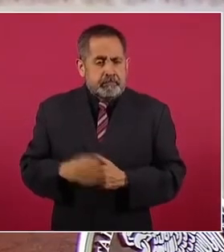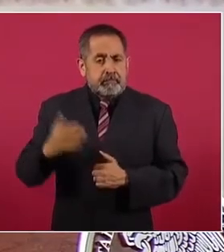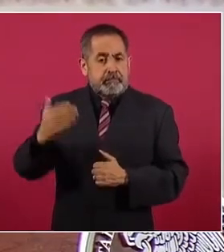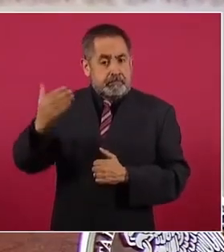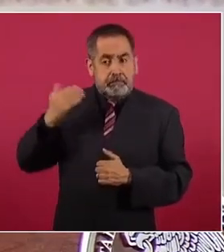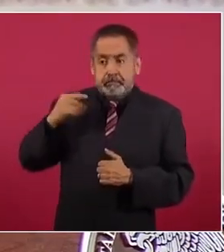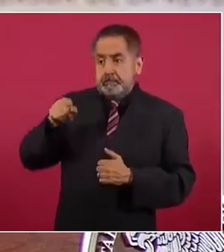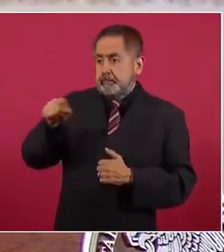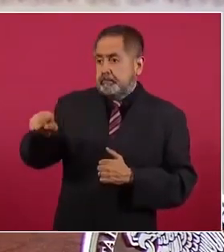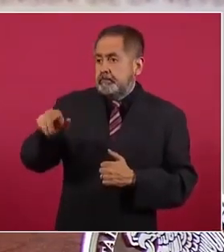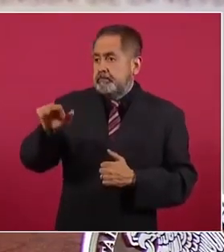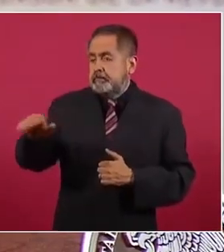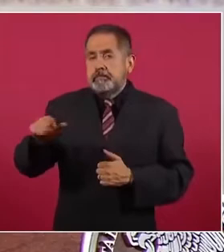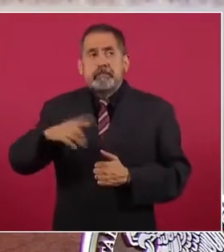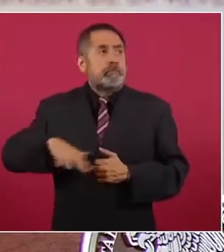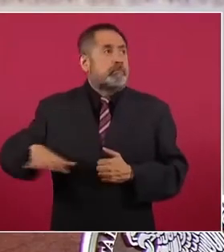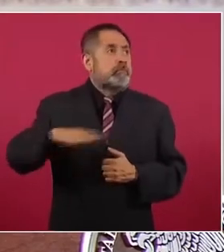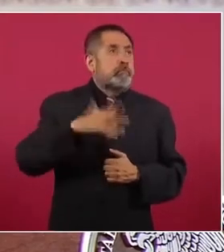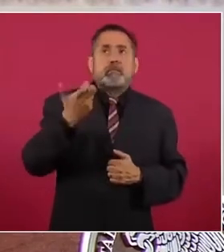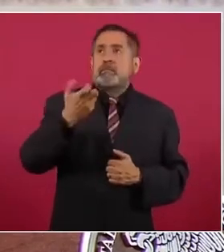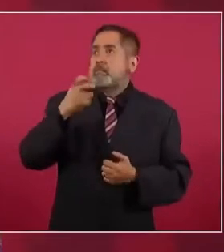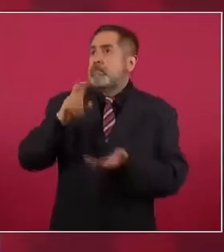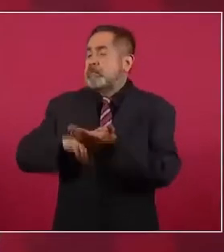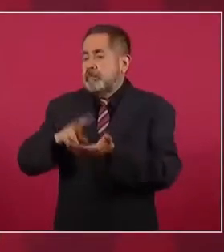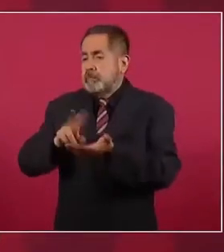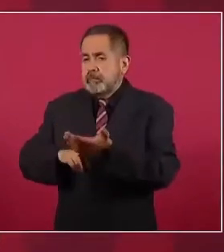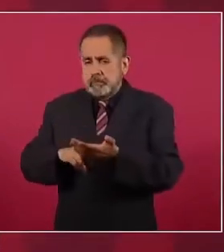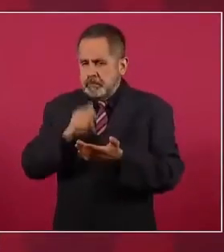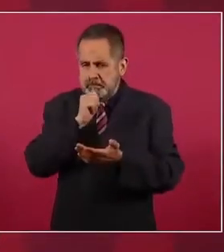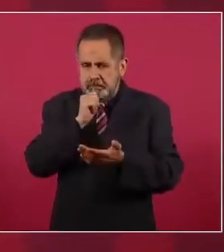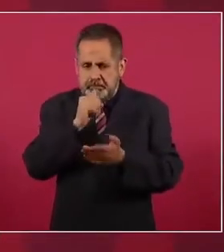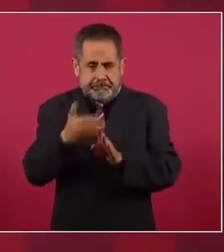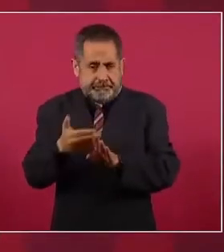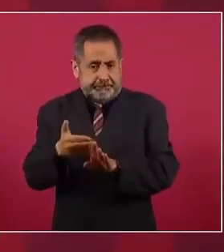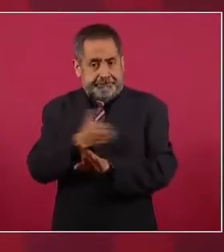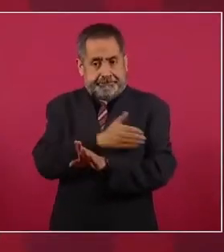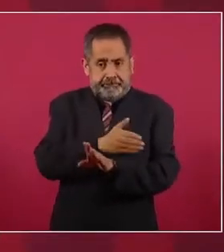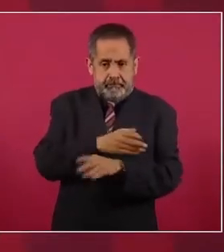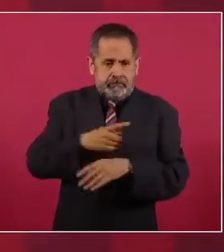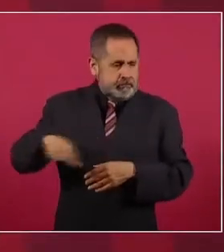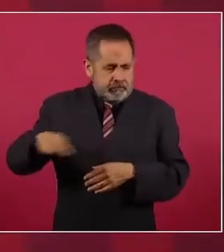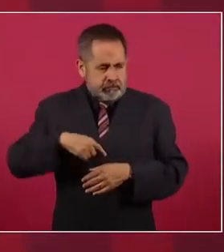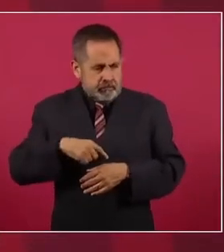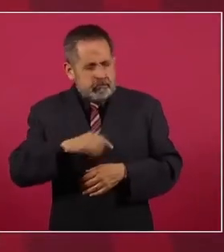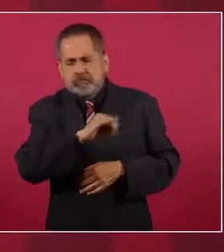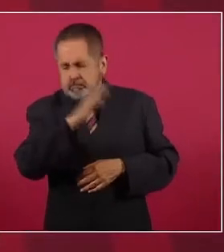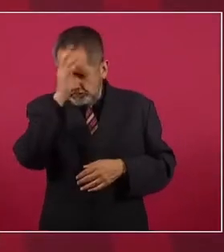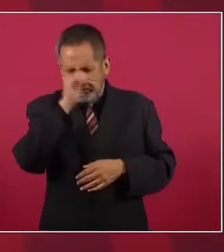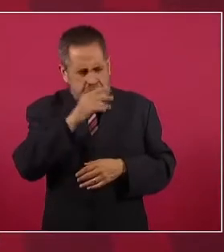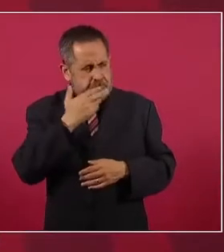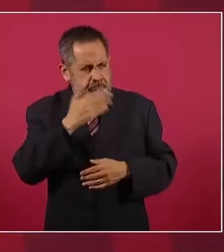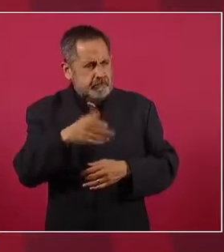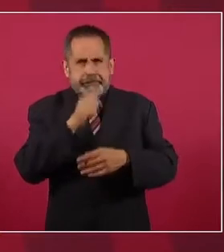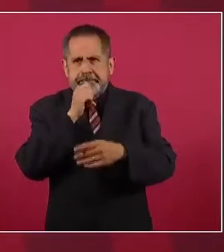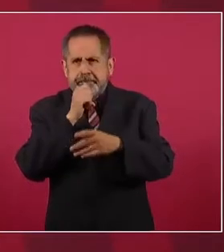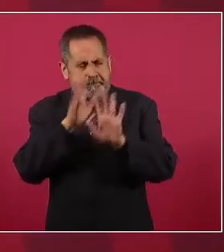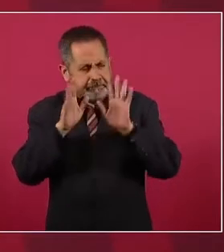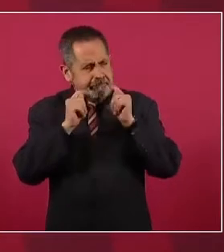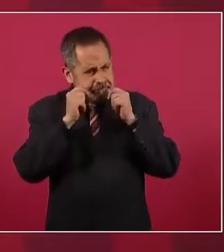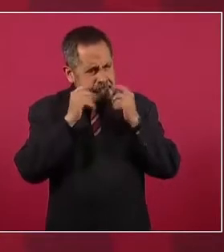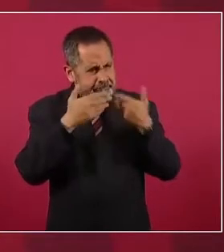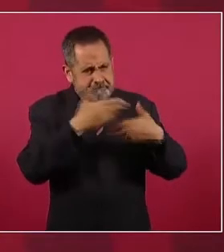de que se hiciera el avalúo y que se les pagara. Se llegó a acuerdos con ellos y